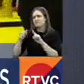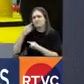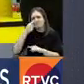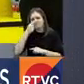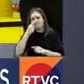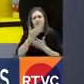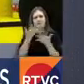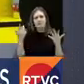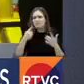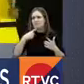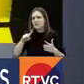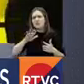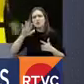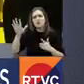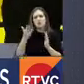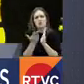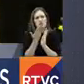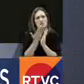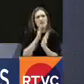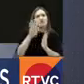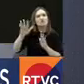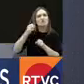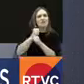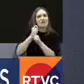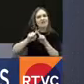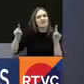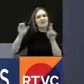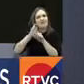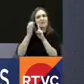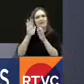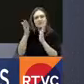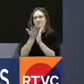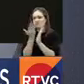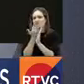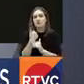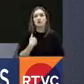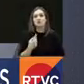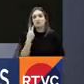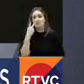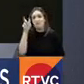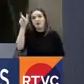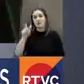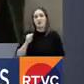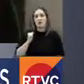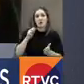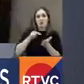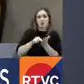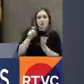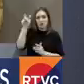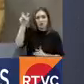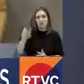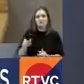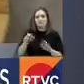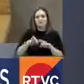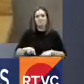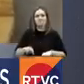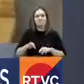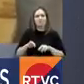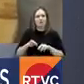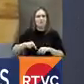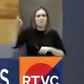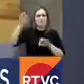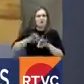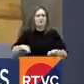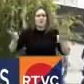para ver el tipo de ediciones que ellos trabajan y estuvimos precisamente hablando con una de las autoras, crítica literaria, también experta en